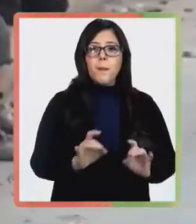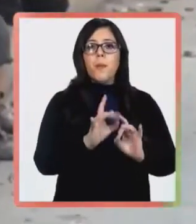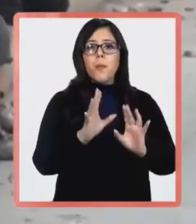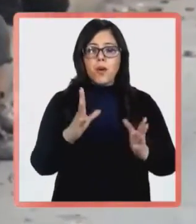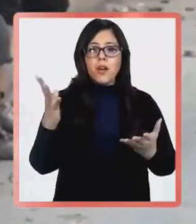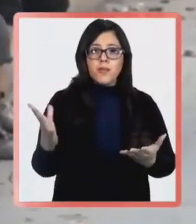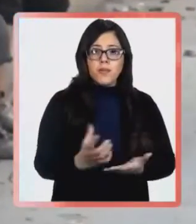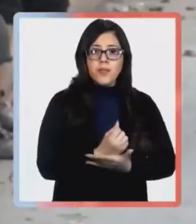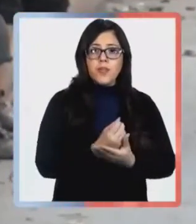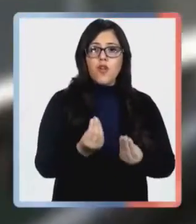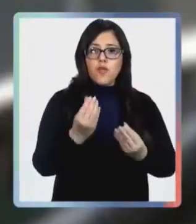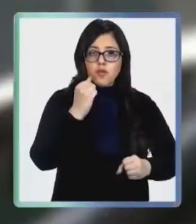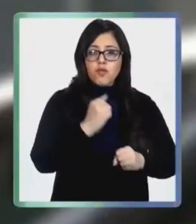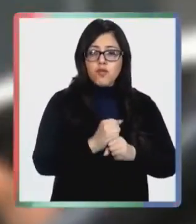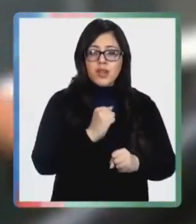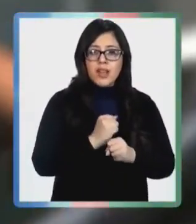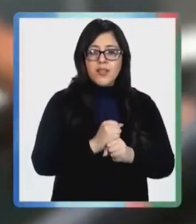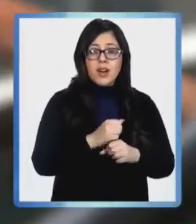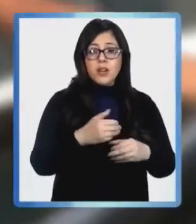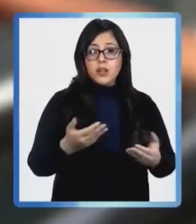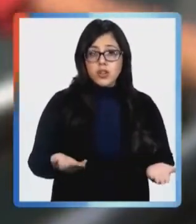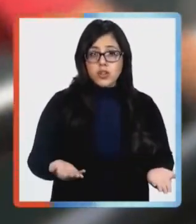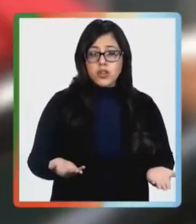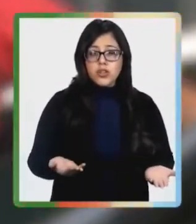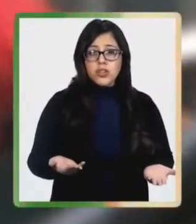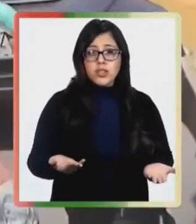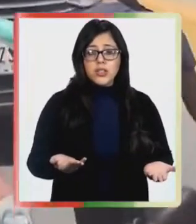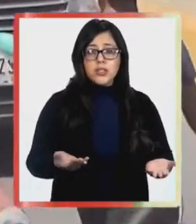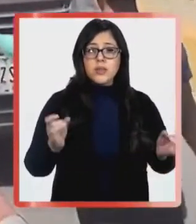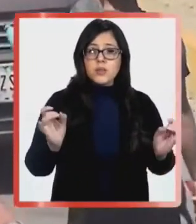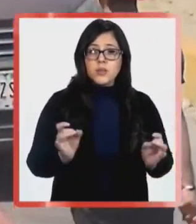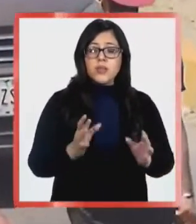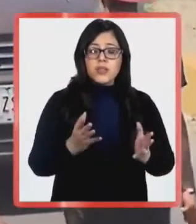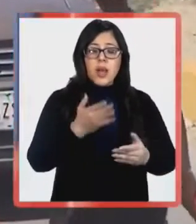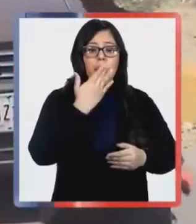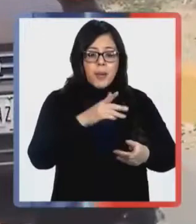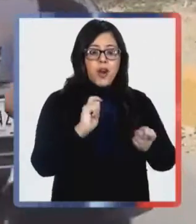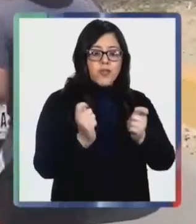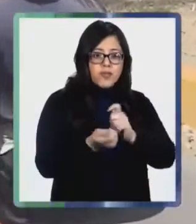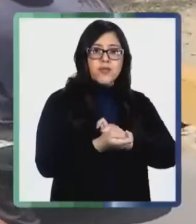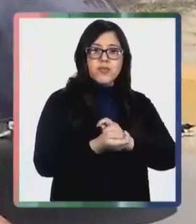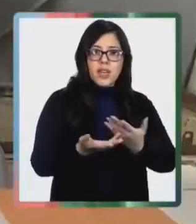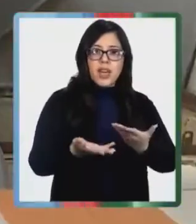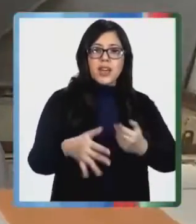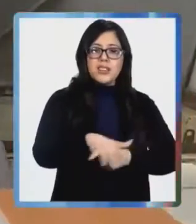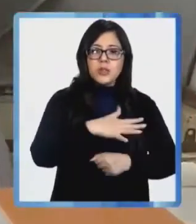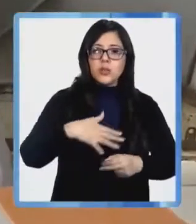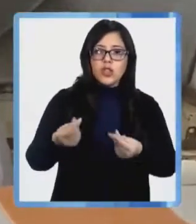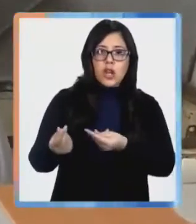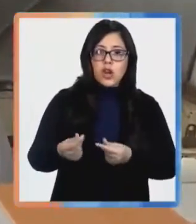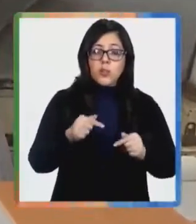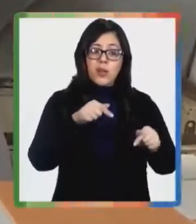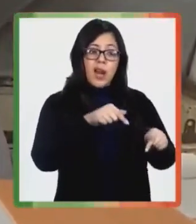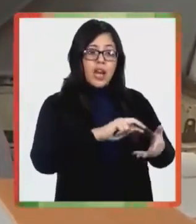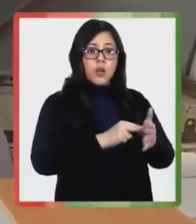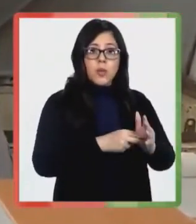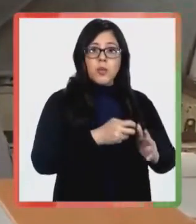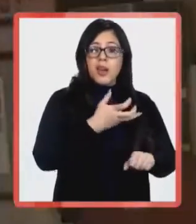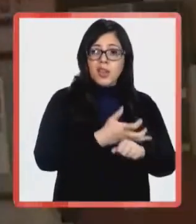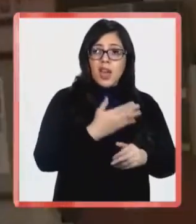futuro menos posibilidades de conseguir un buen empleo y por lo tanto de tener una mejor situación económica